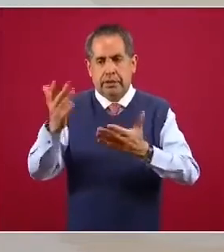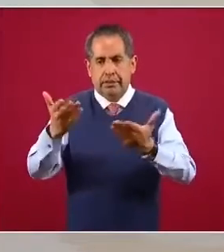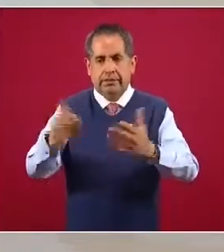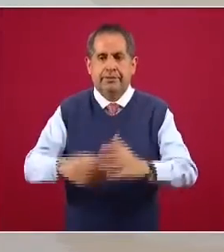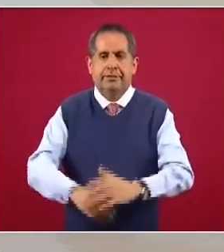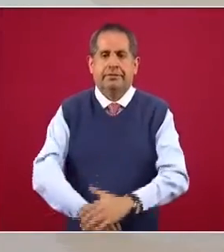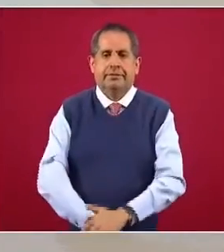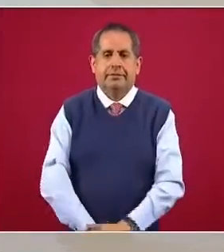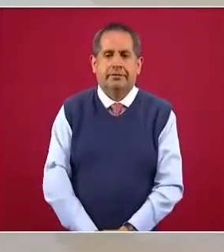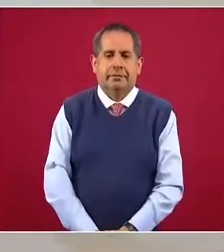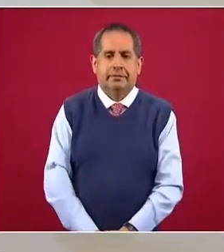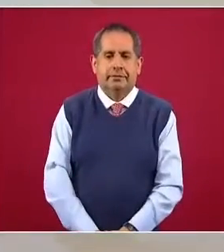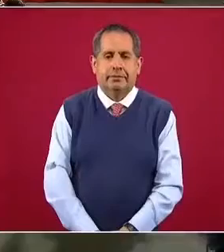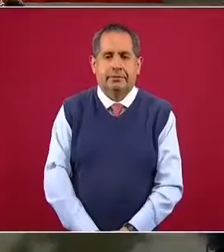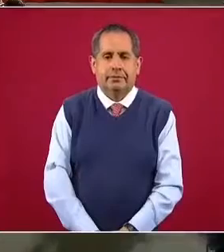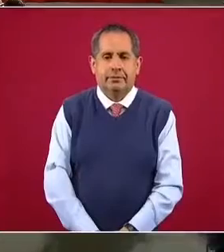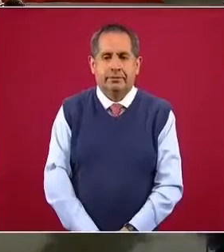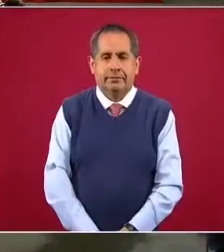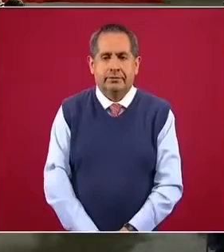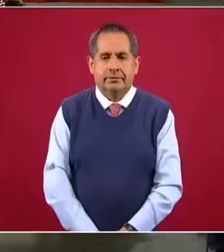gracias.